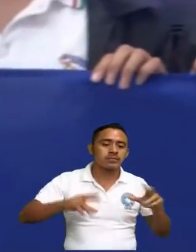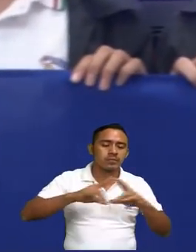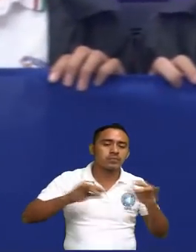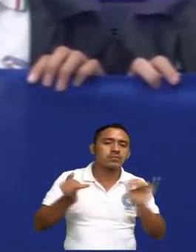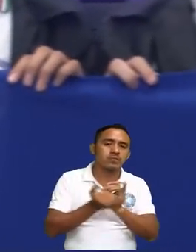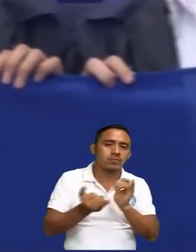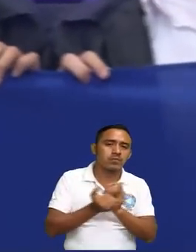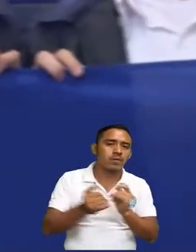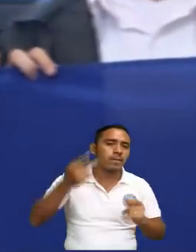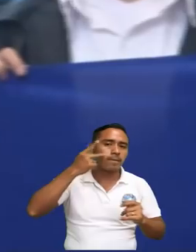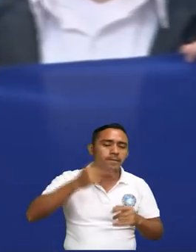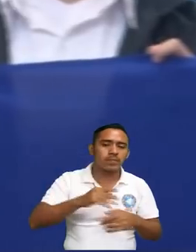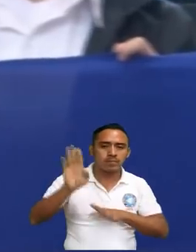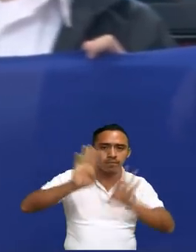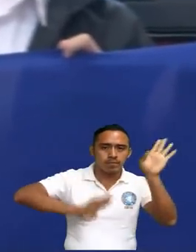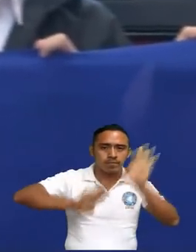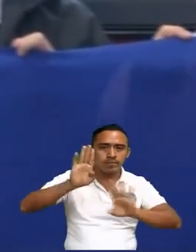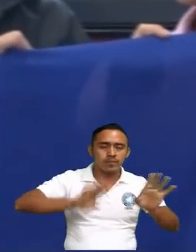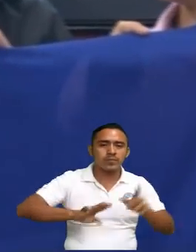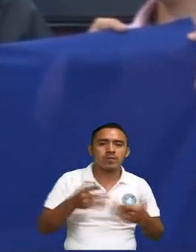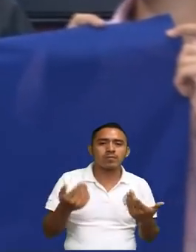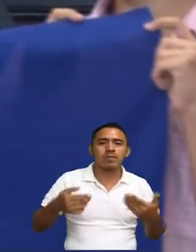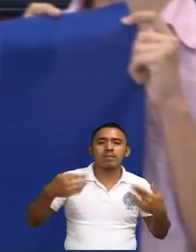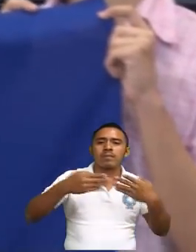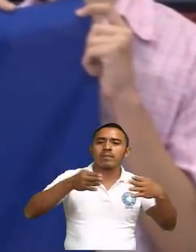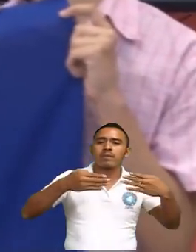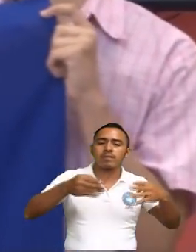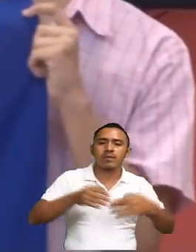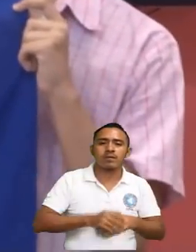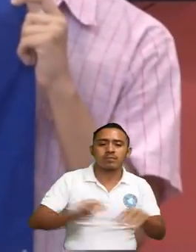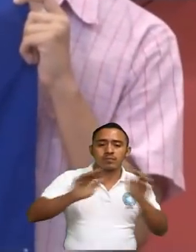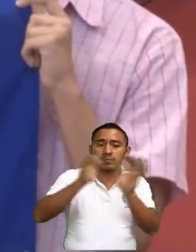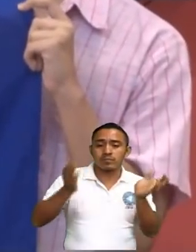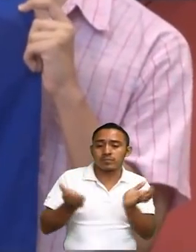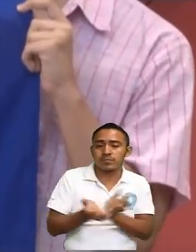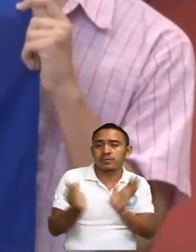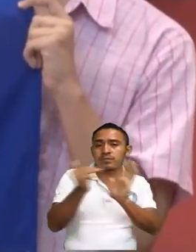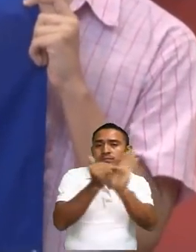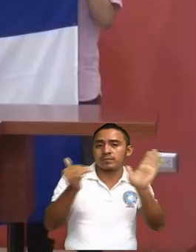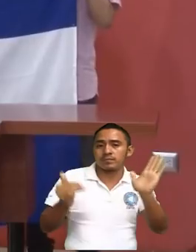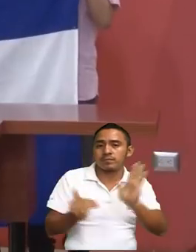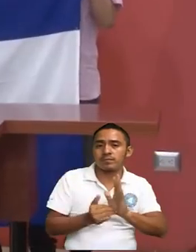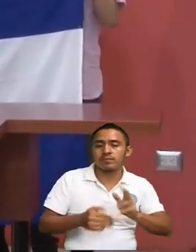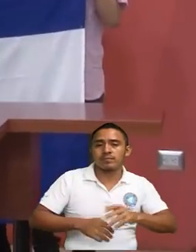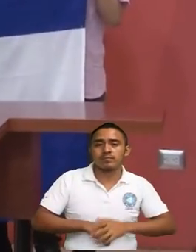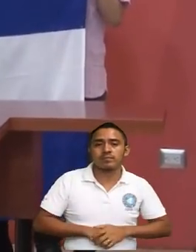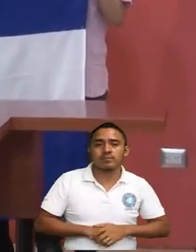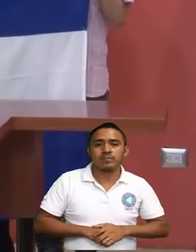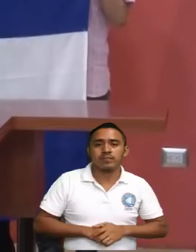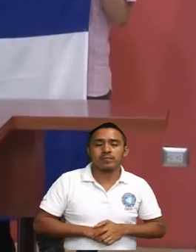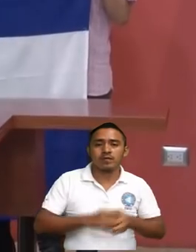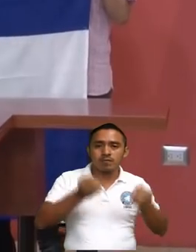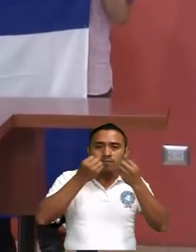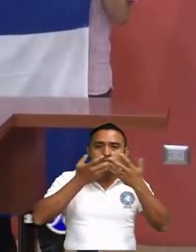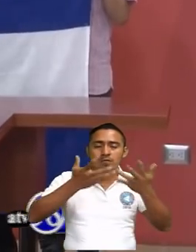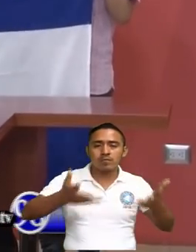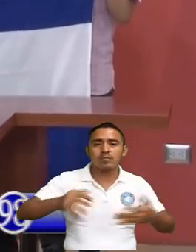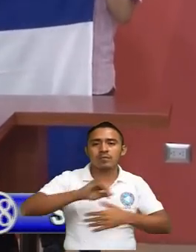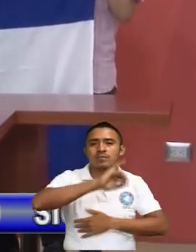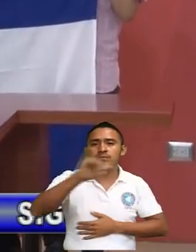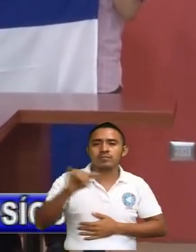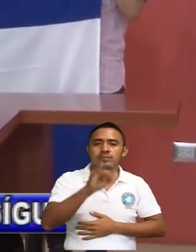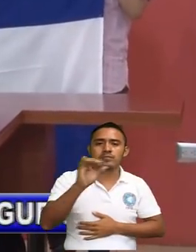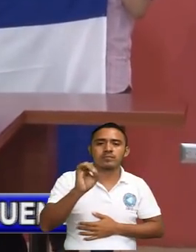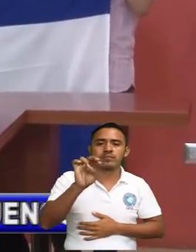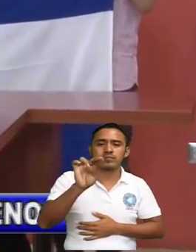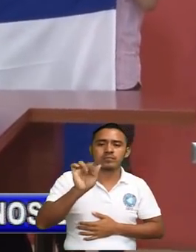prepara de cara a su participación en el Panamericano y Mundial de Matemáticas. Con cámara de Rubén Castro, informó para el